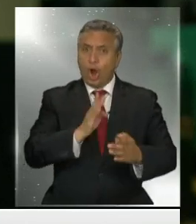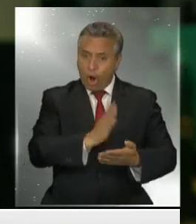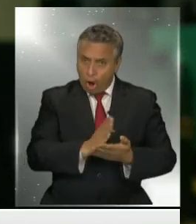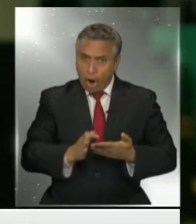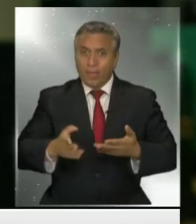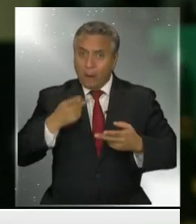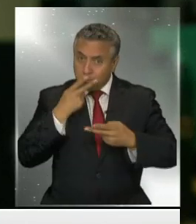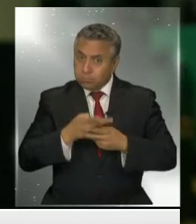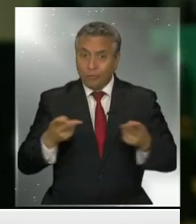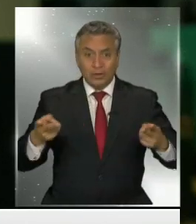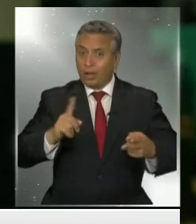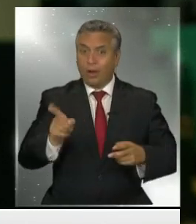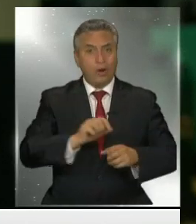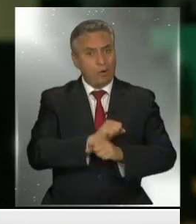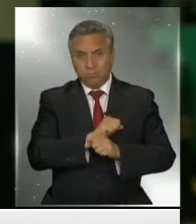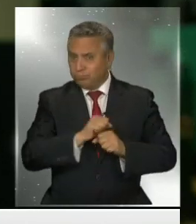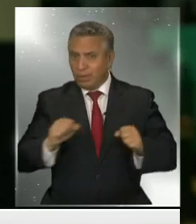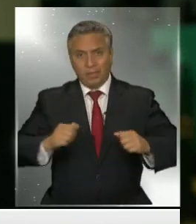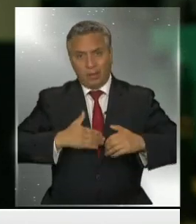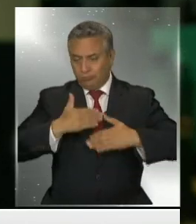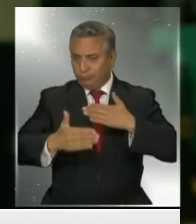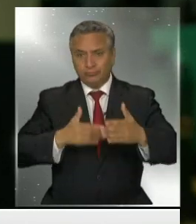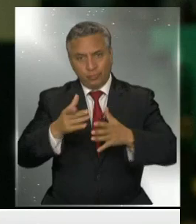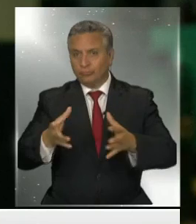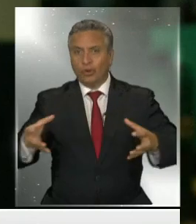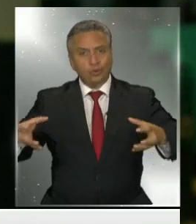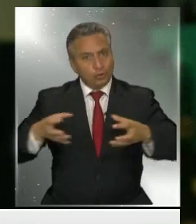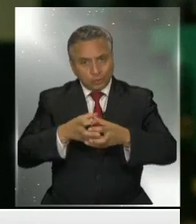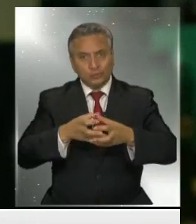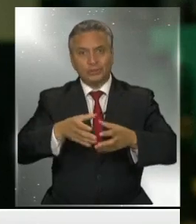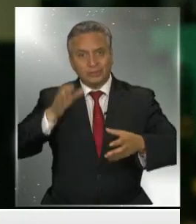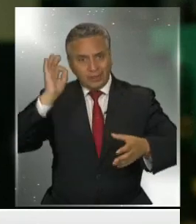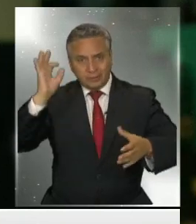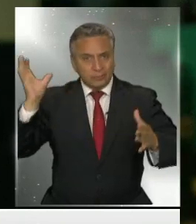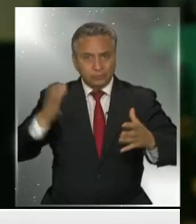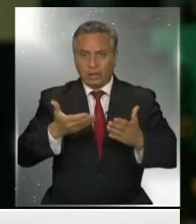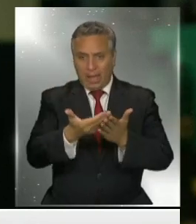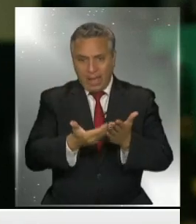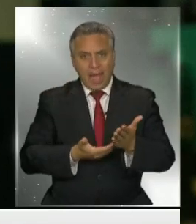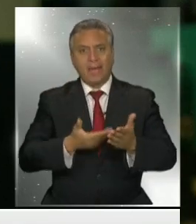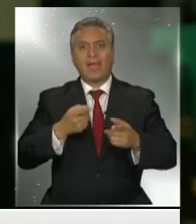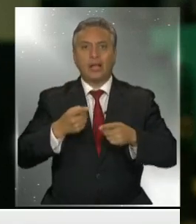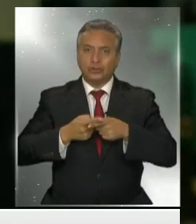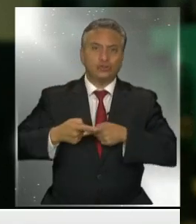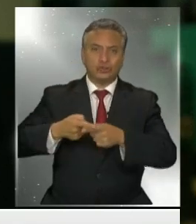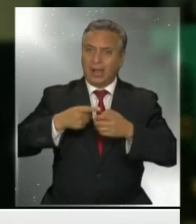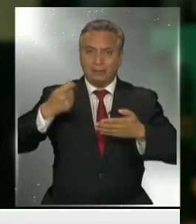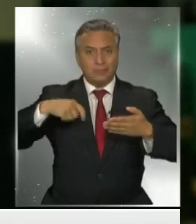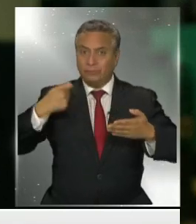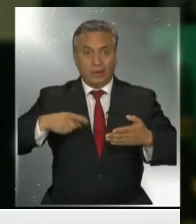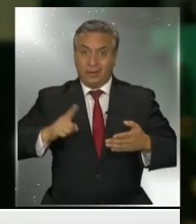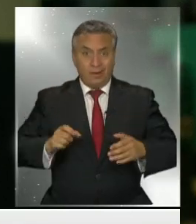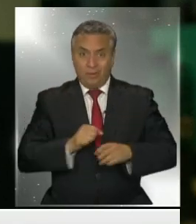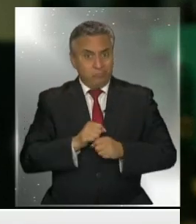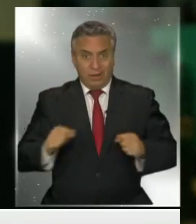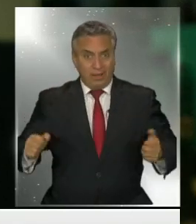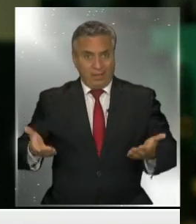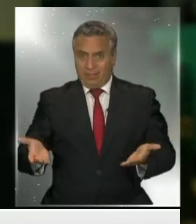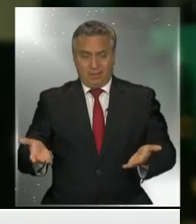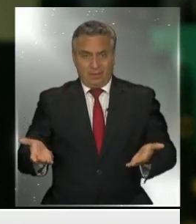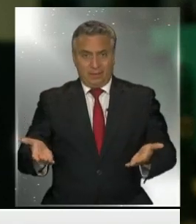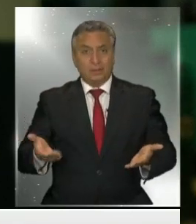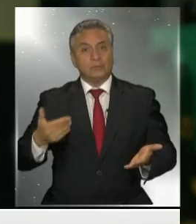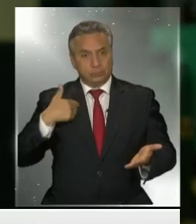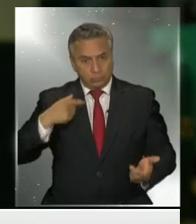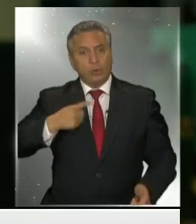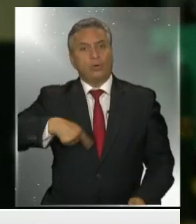vamos a ser capaces de implementar el proceso constituyente de implementar una agenda social exitosa y por otro lado no es cierto si